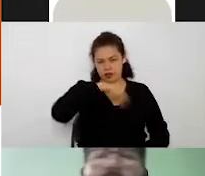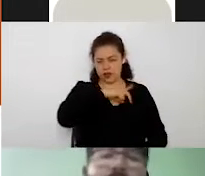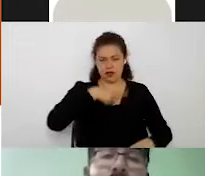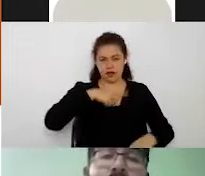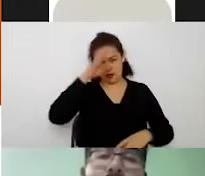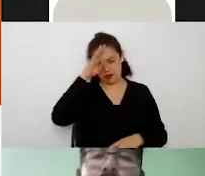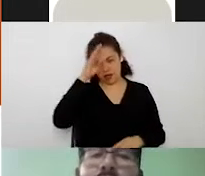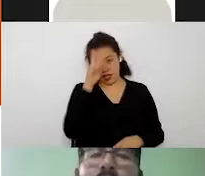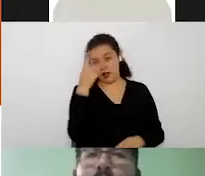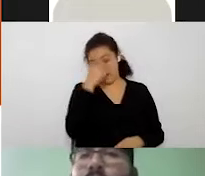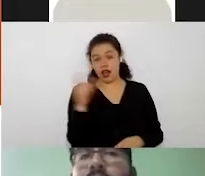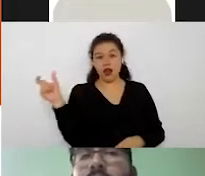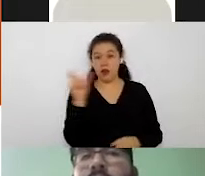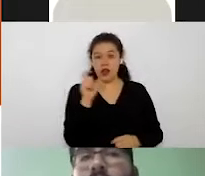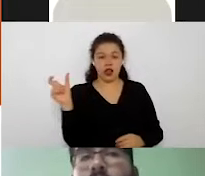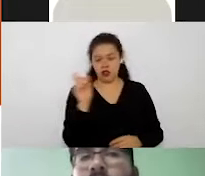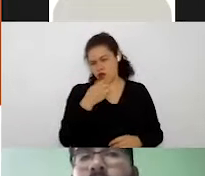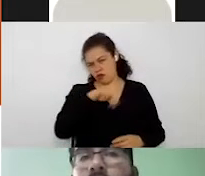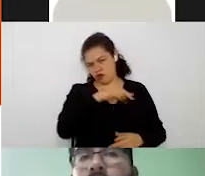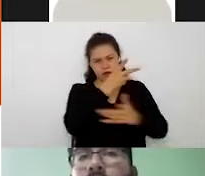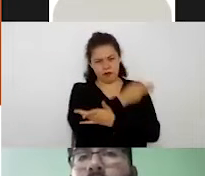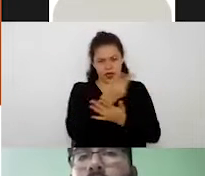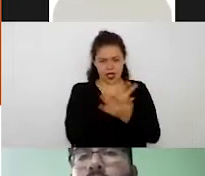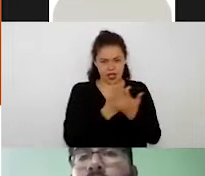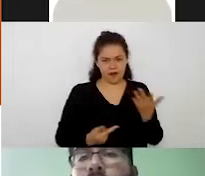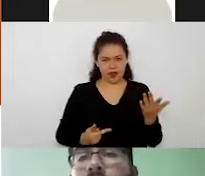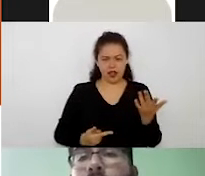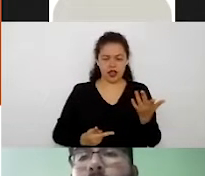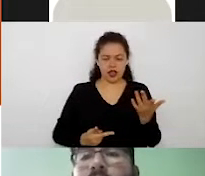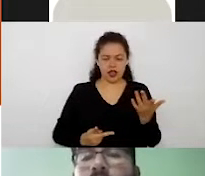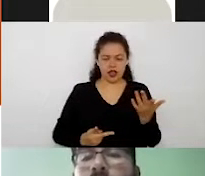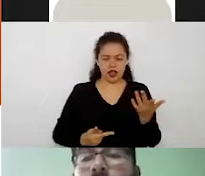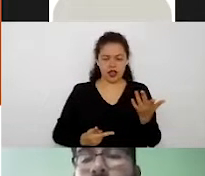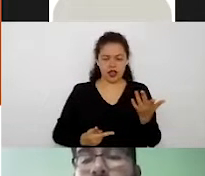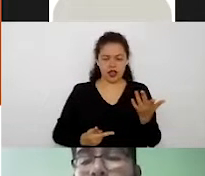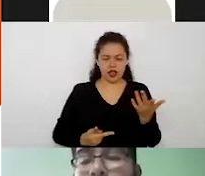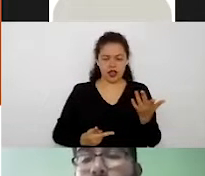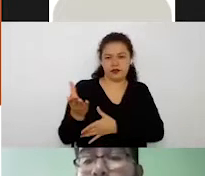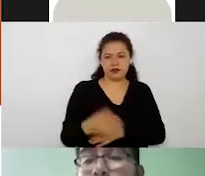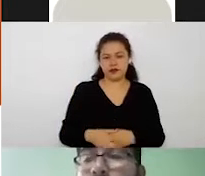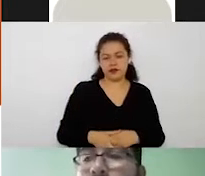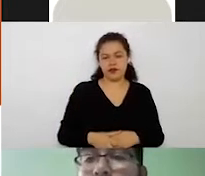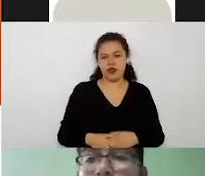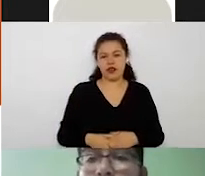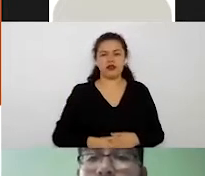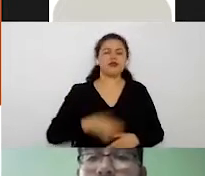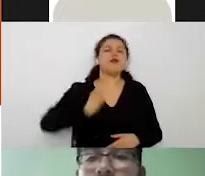y a la hora de, por ejemplo, planificar nuestra ruta de evacuación, si tuviéramos que desalojar el edificio